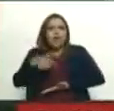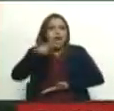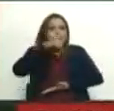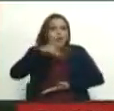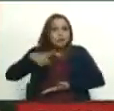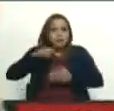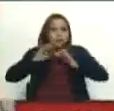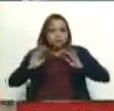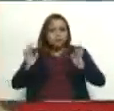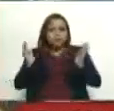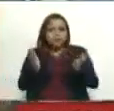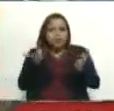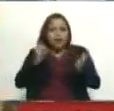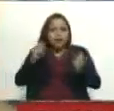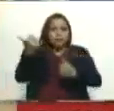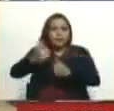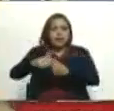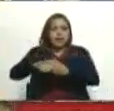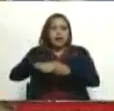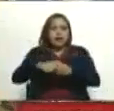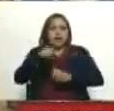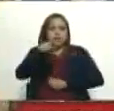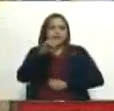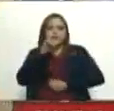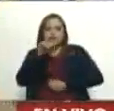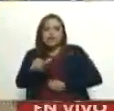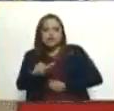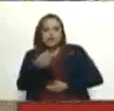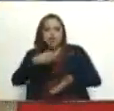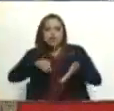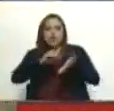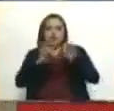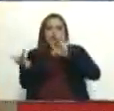de Maracaibo. Es parte de la información y con ella devolvemos el contacto. Adelante.